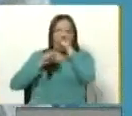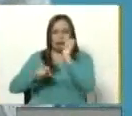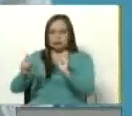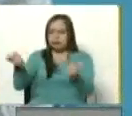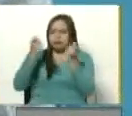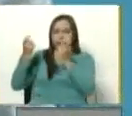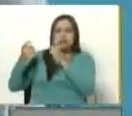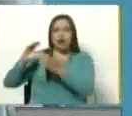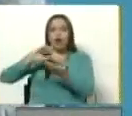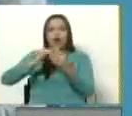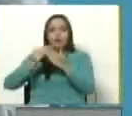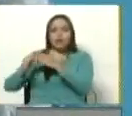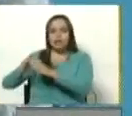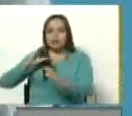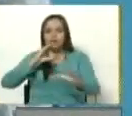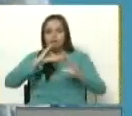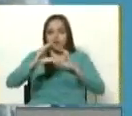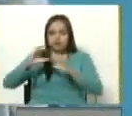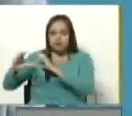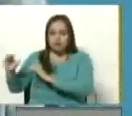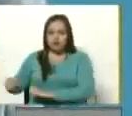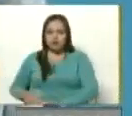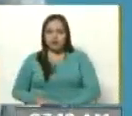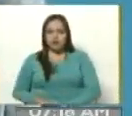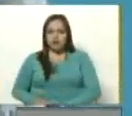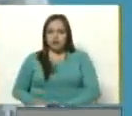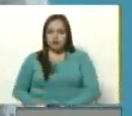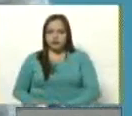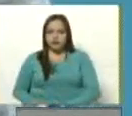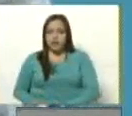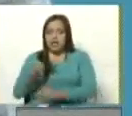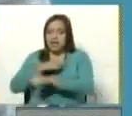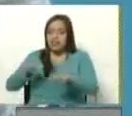la comunicación alternativa, la comunicación plural, pues, porque la